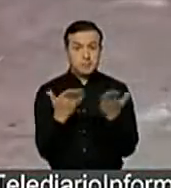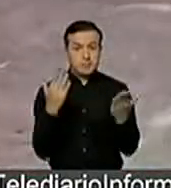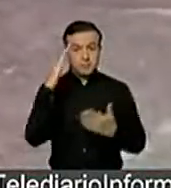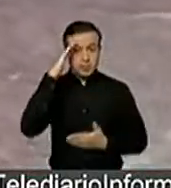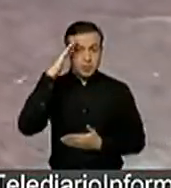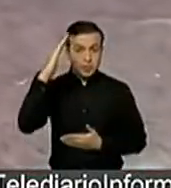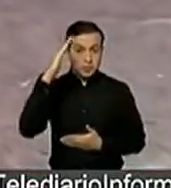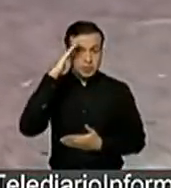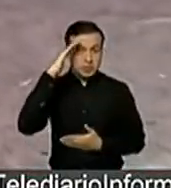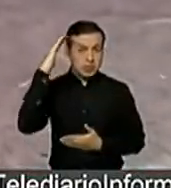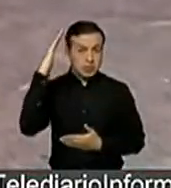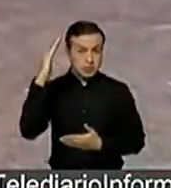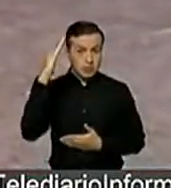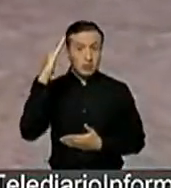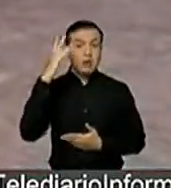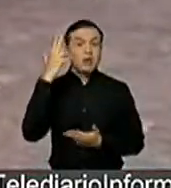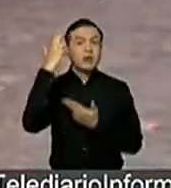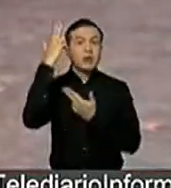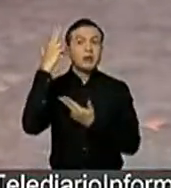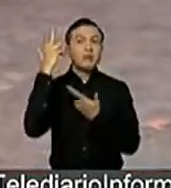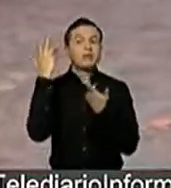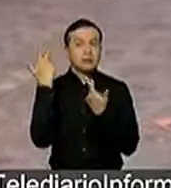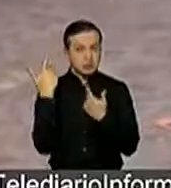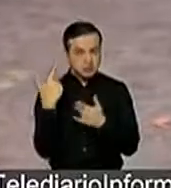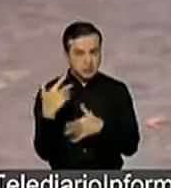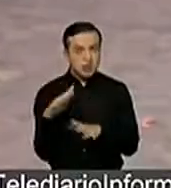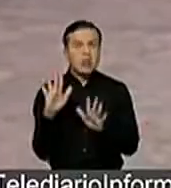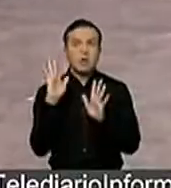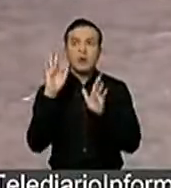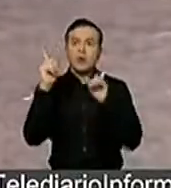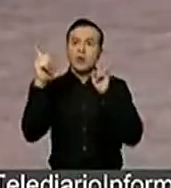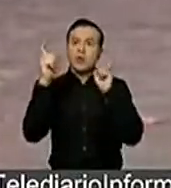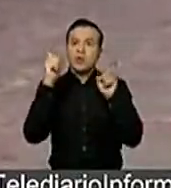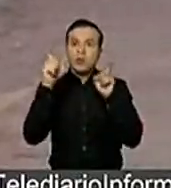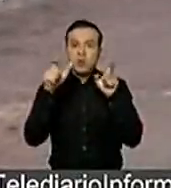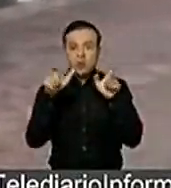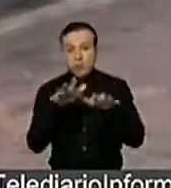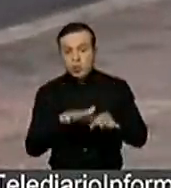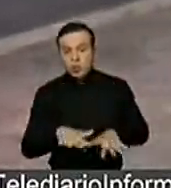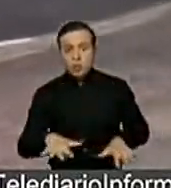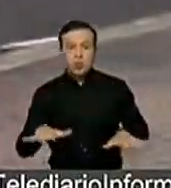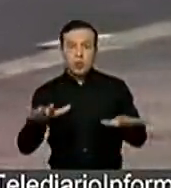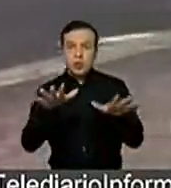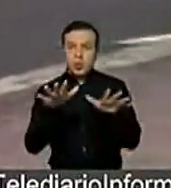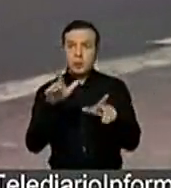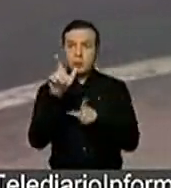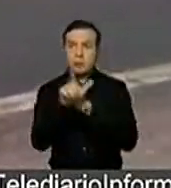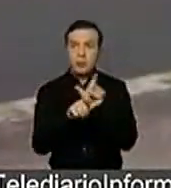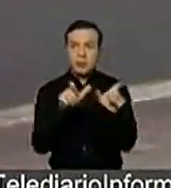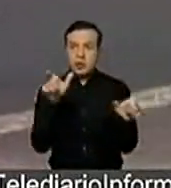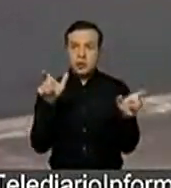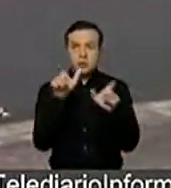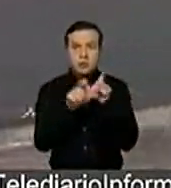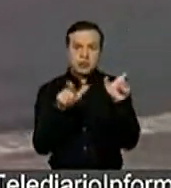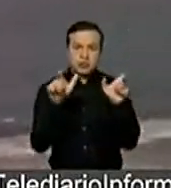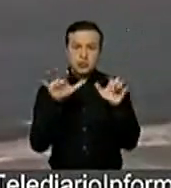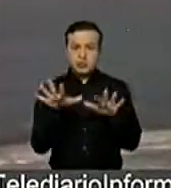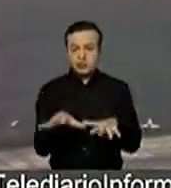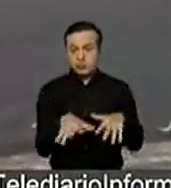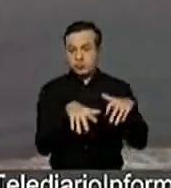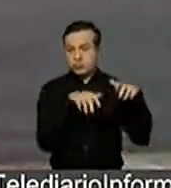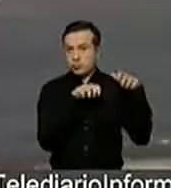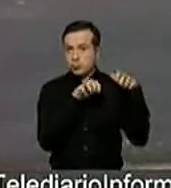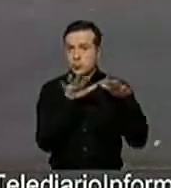Policía Nacional y el Ejército ha logrado controlar la situación. Los manifestantes se han replegado